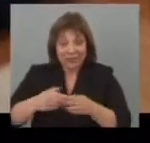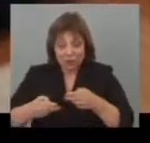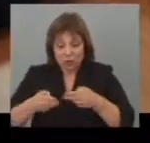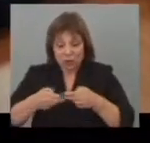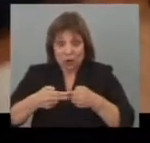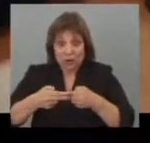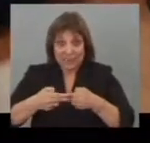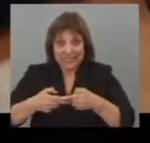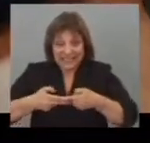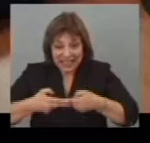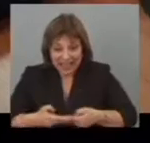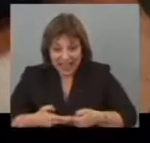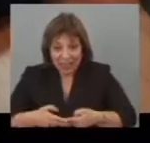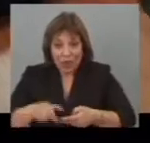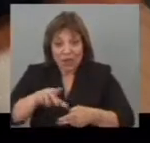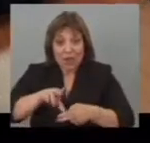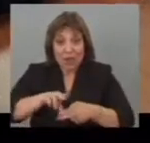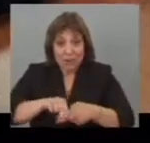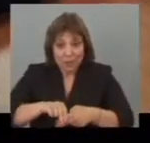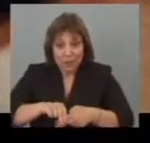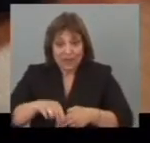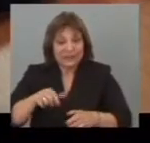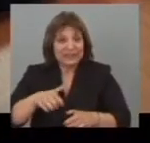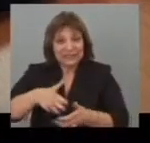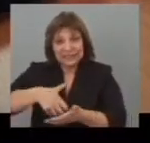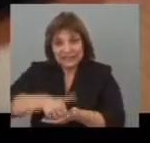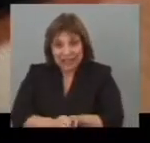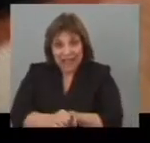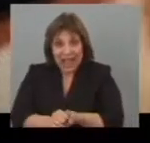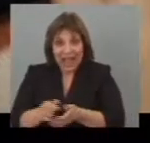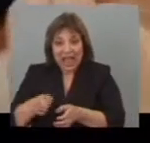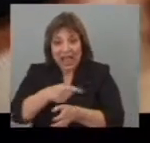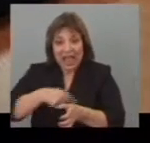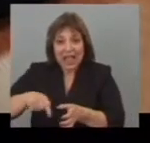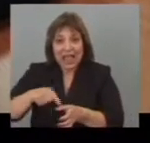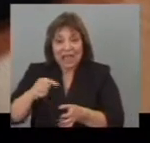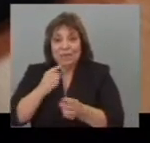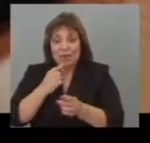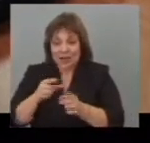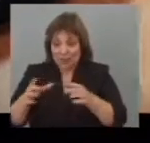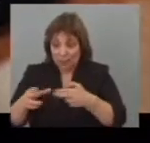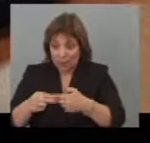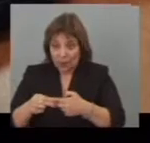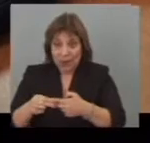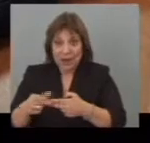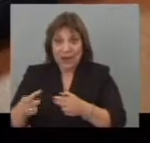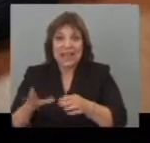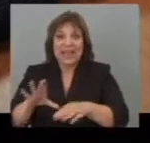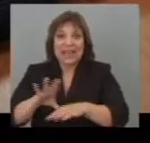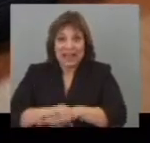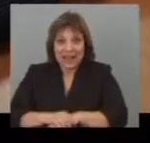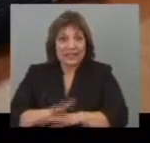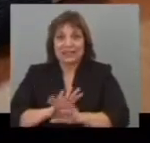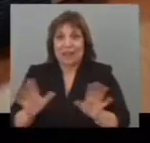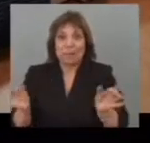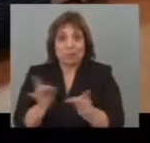que al cerrarlo con esta tranquita, cierra el circuito y a nosotros nos sale, por ejemplo, en el centro monitoreo un reset de pulsera. La pulsera está